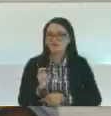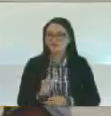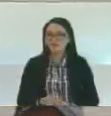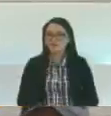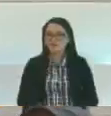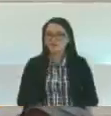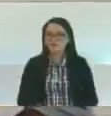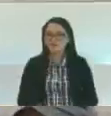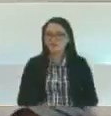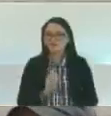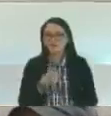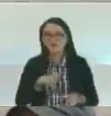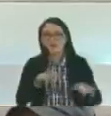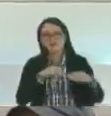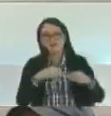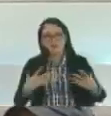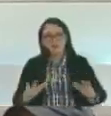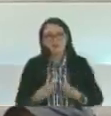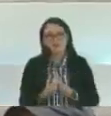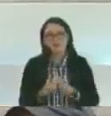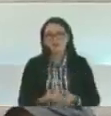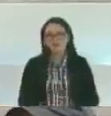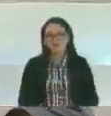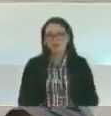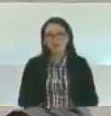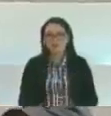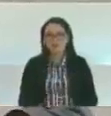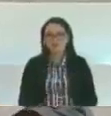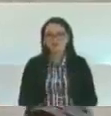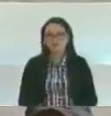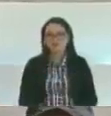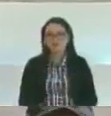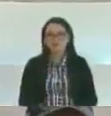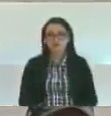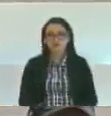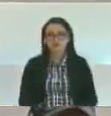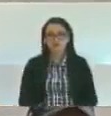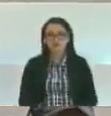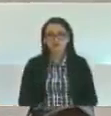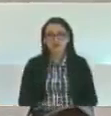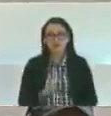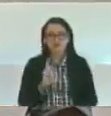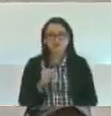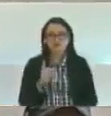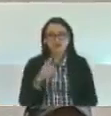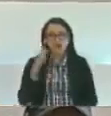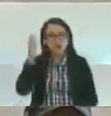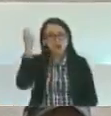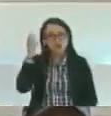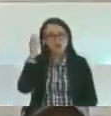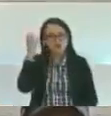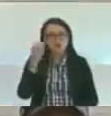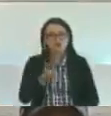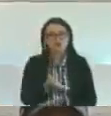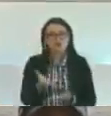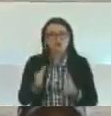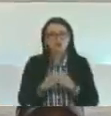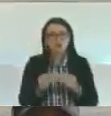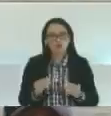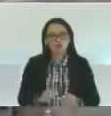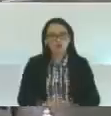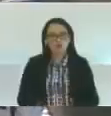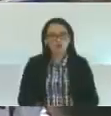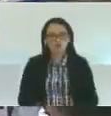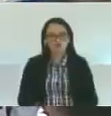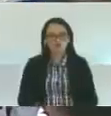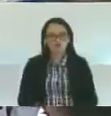que tenemos que asumir juntos, compañeros. Y debemos tener plena conciencia